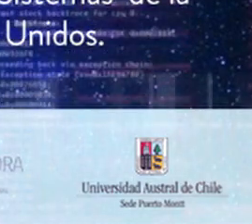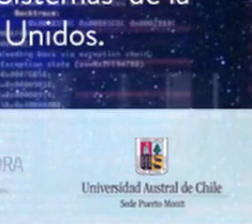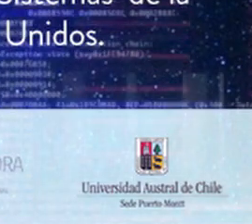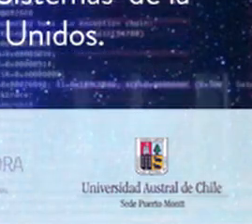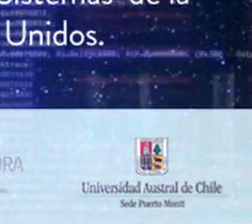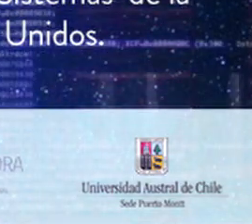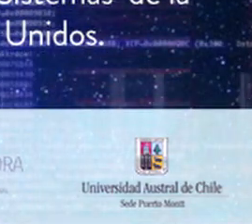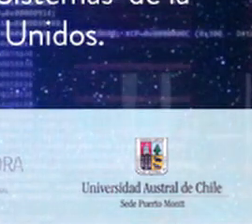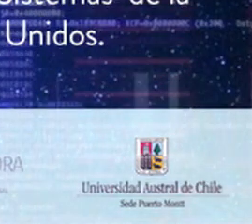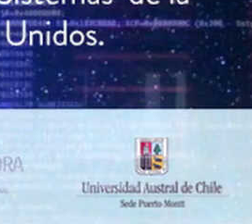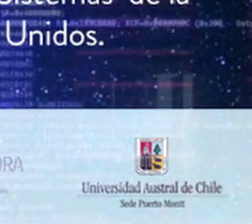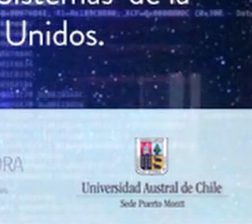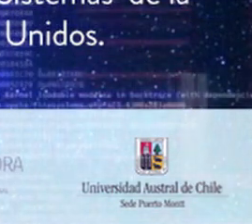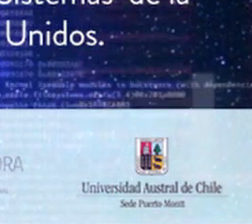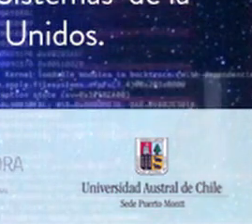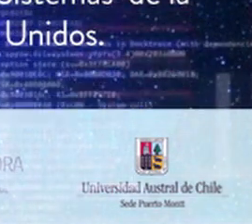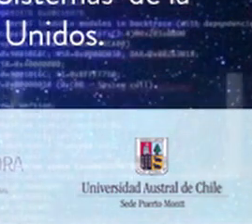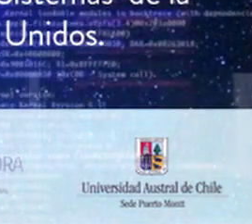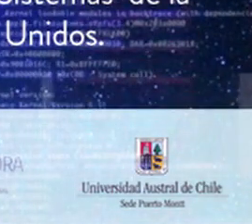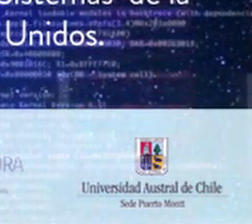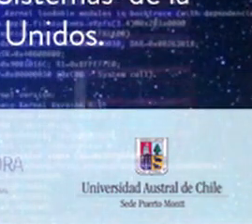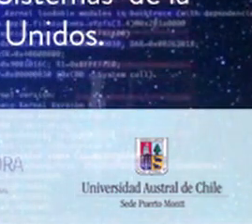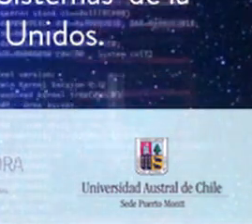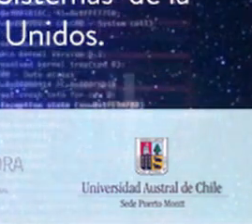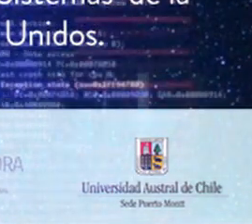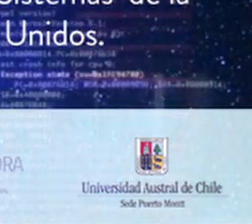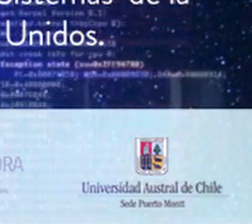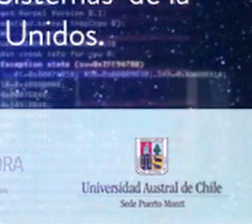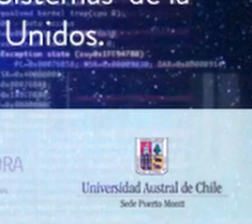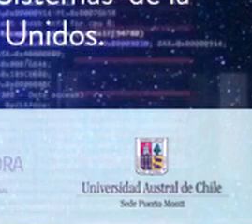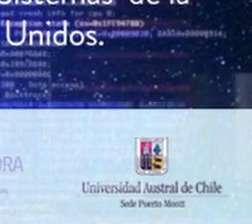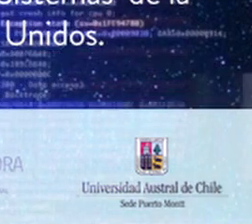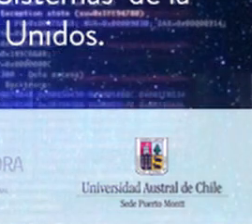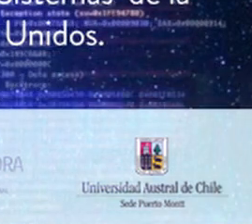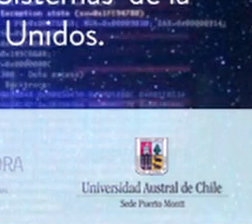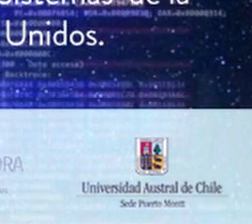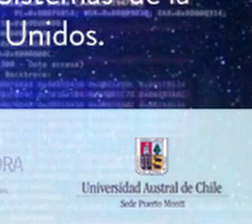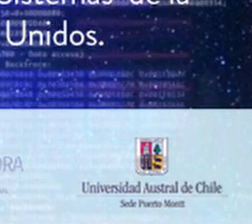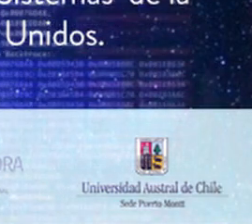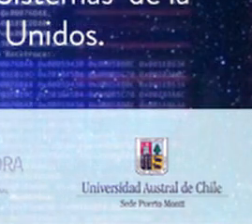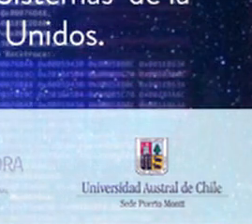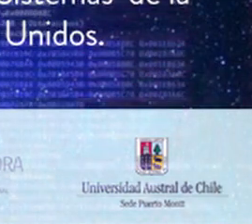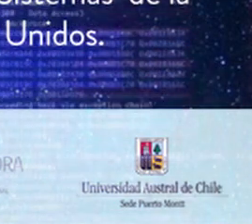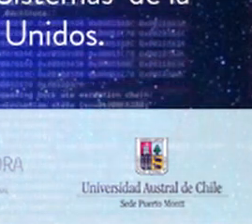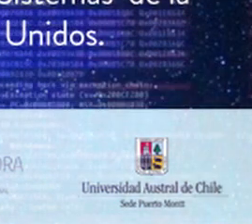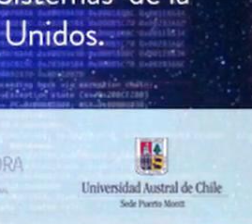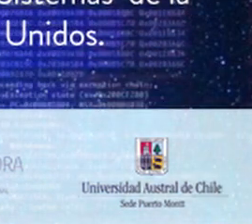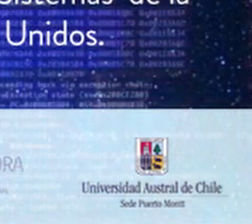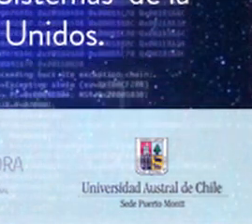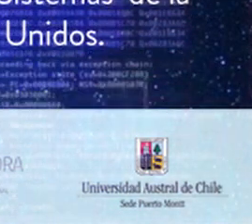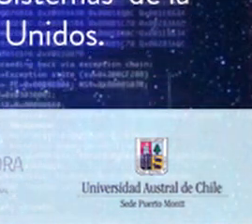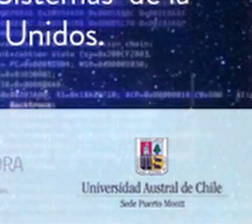problemática ligada al crecimiento de vegetales en este tipo de entornos. En esta oportunidad nos presenta la charla denominada Democratización